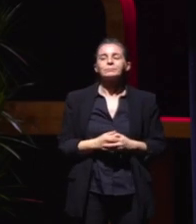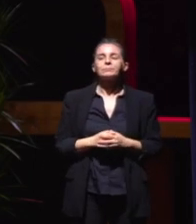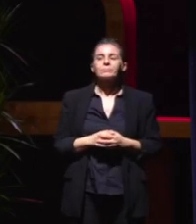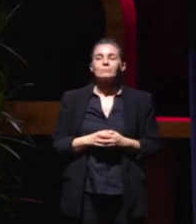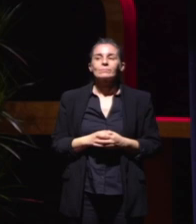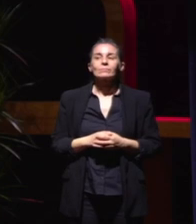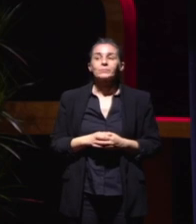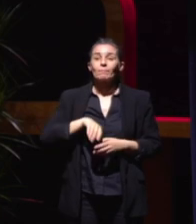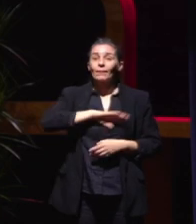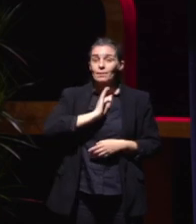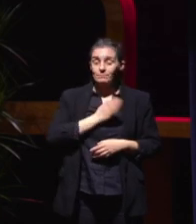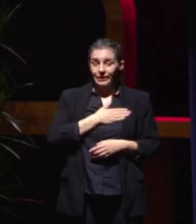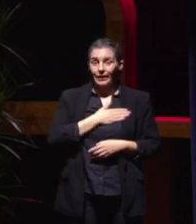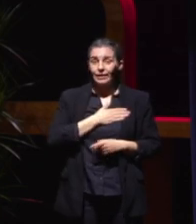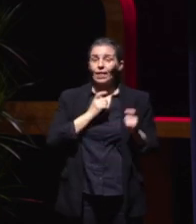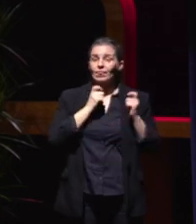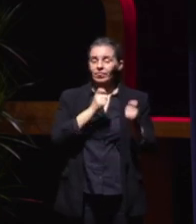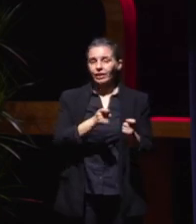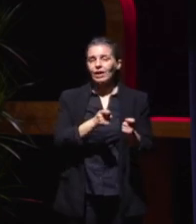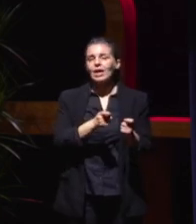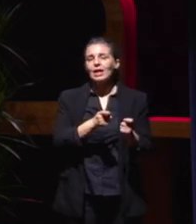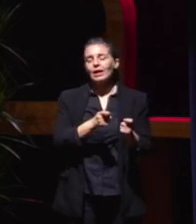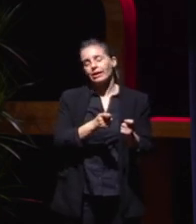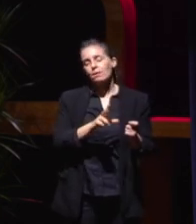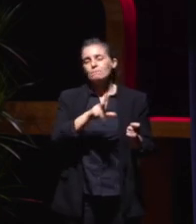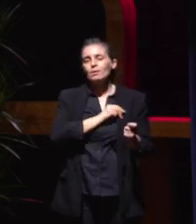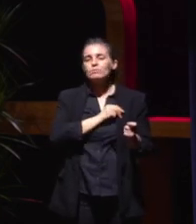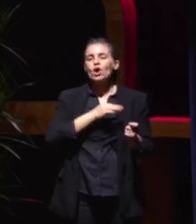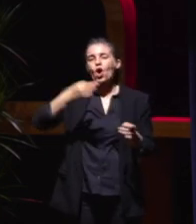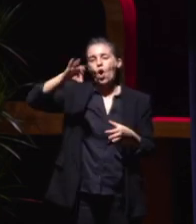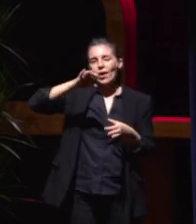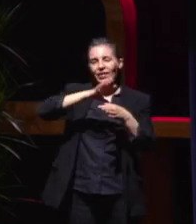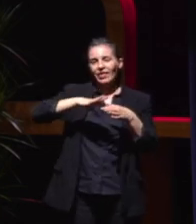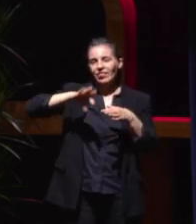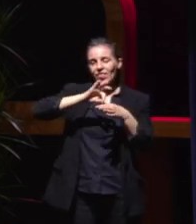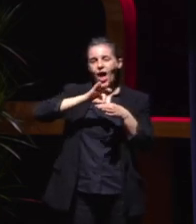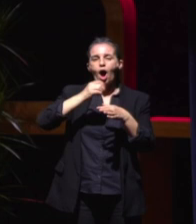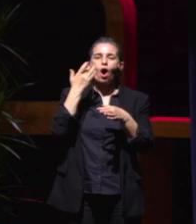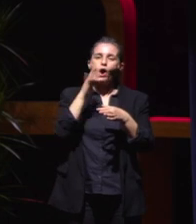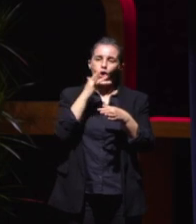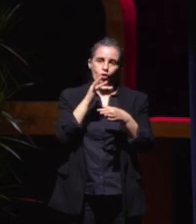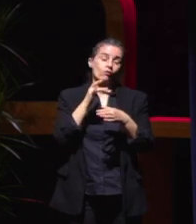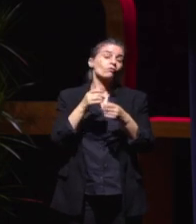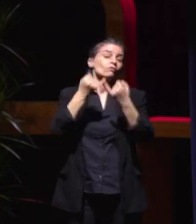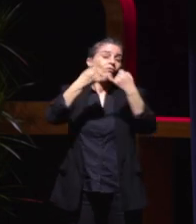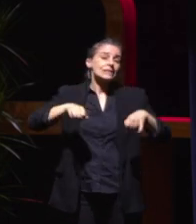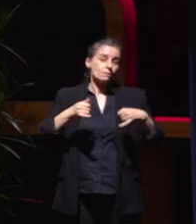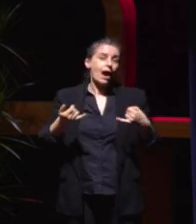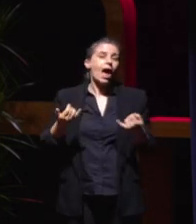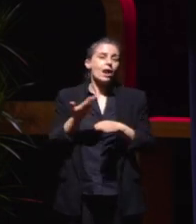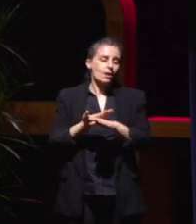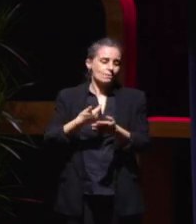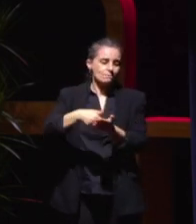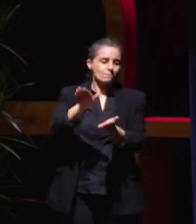esta mañana se entrega la biznaga de oro en el festival de Málaga Posiblemente sea para esta película